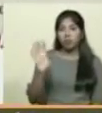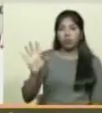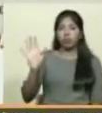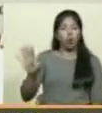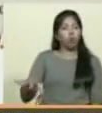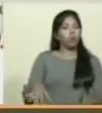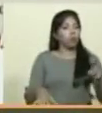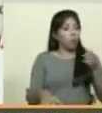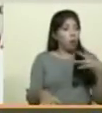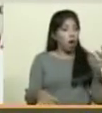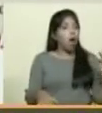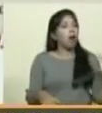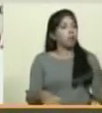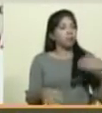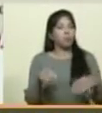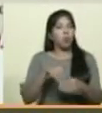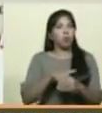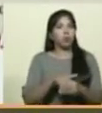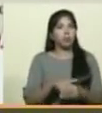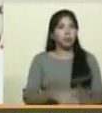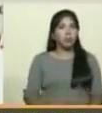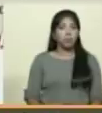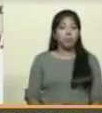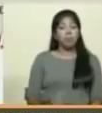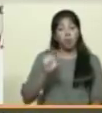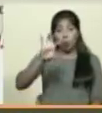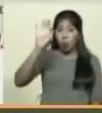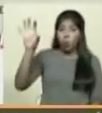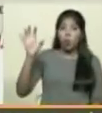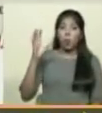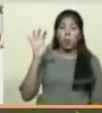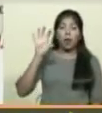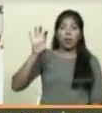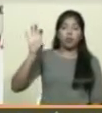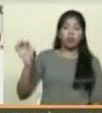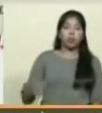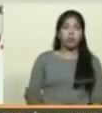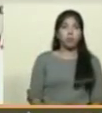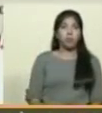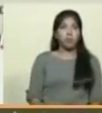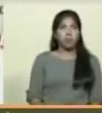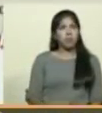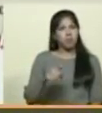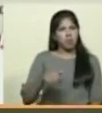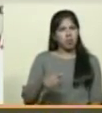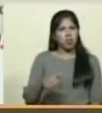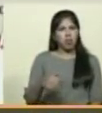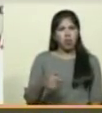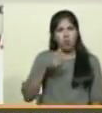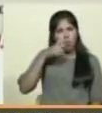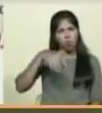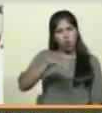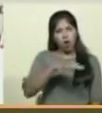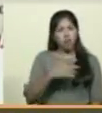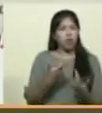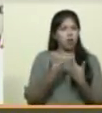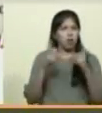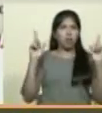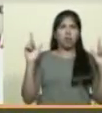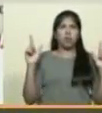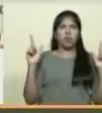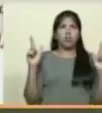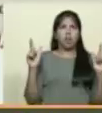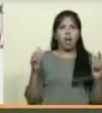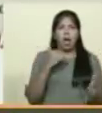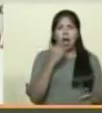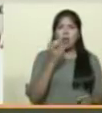Los venezolanos y las venezolanas somos un pueblo libre que que ante cualquier dificultad y ante